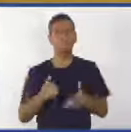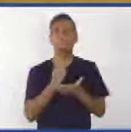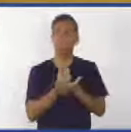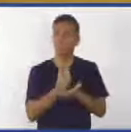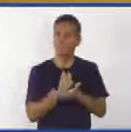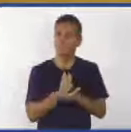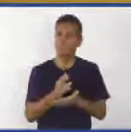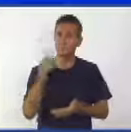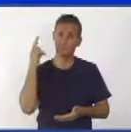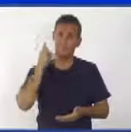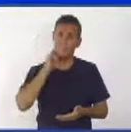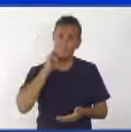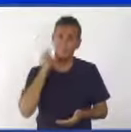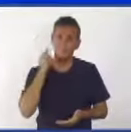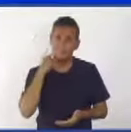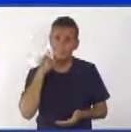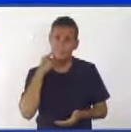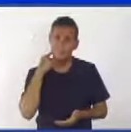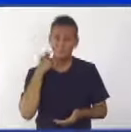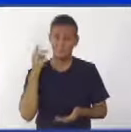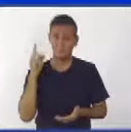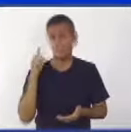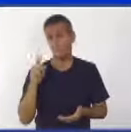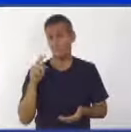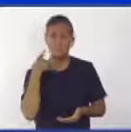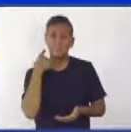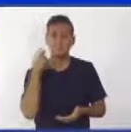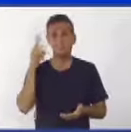el sistema de actividades